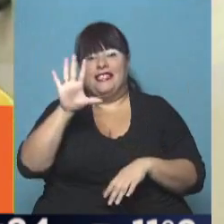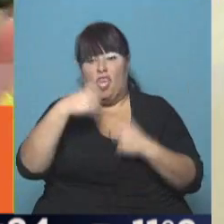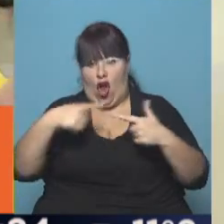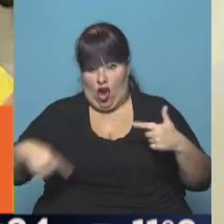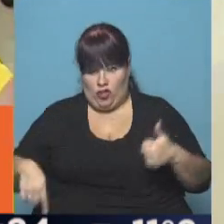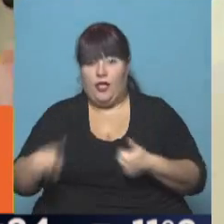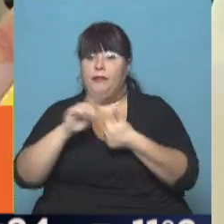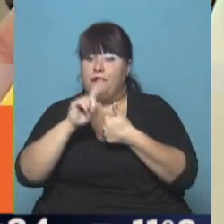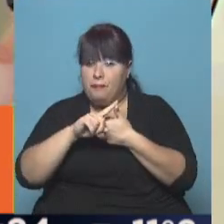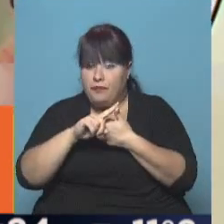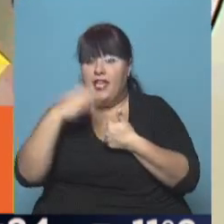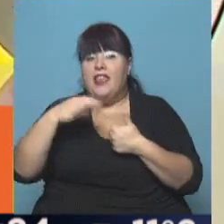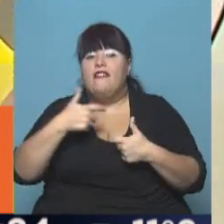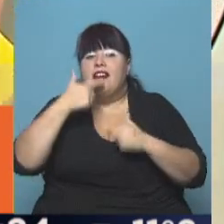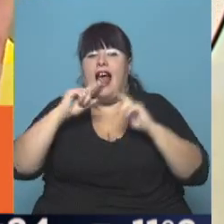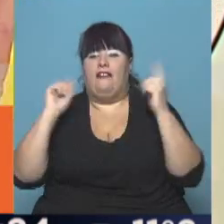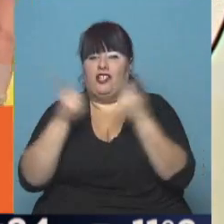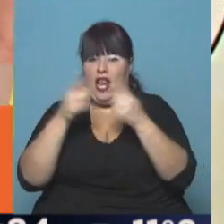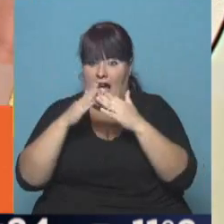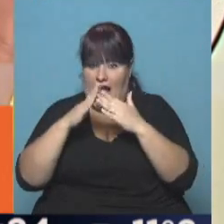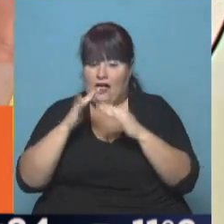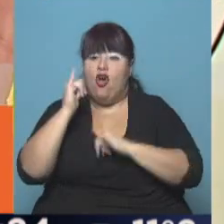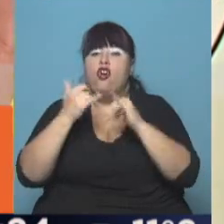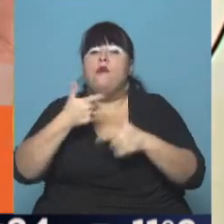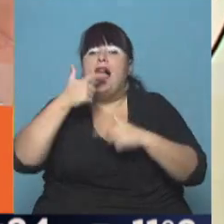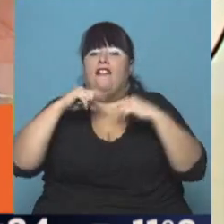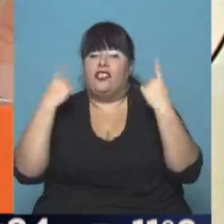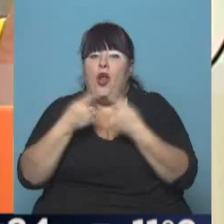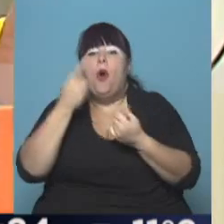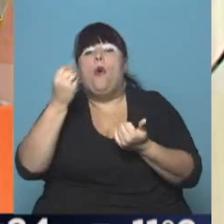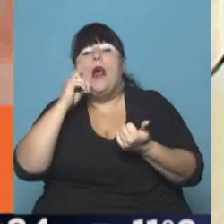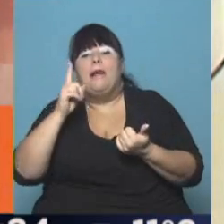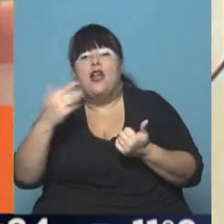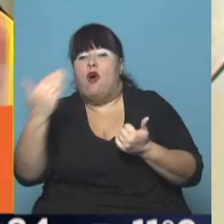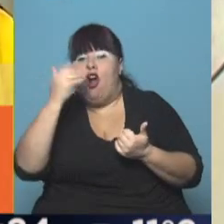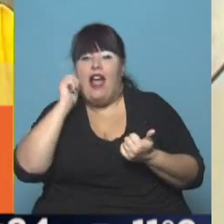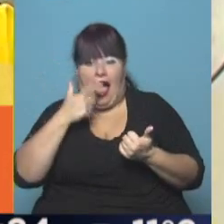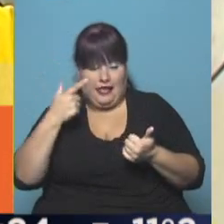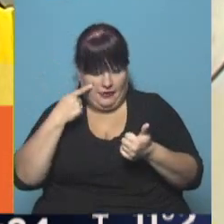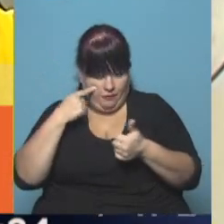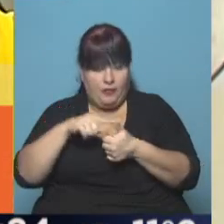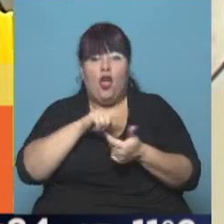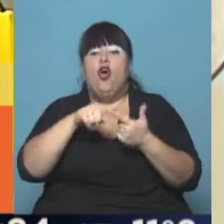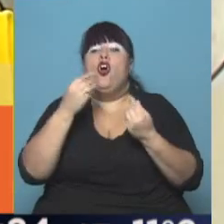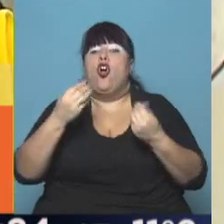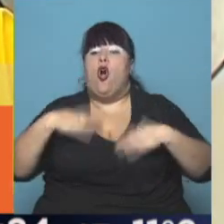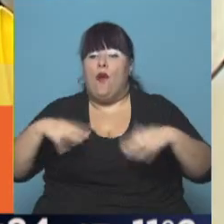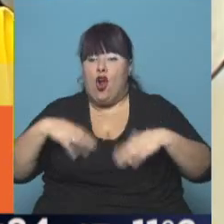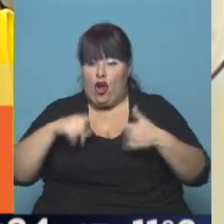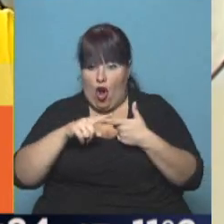cosas primero hay que calefaccionar el hogar hay que hablar como calefaccionar lo el qué peligros por el monóxido de carbono cómo nos vestimos